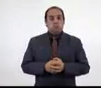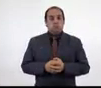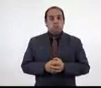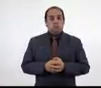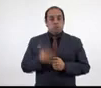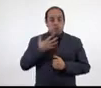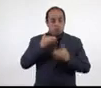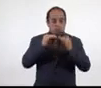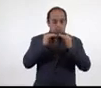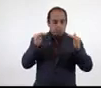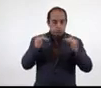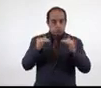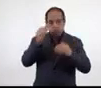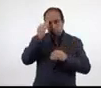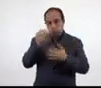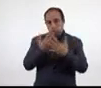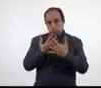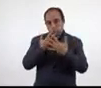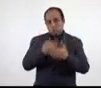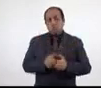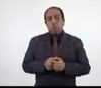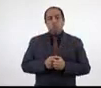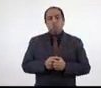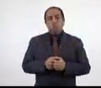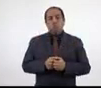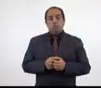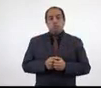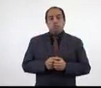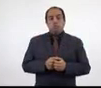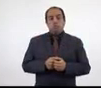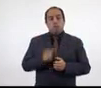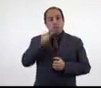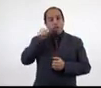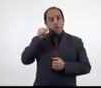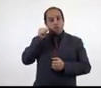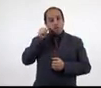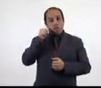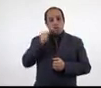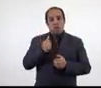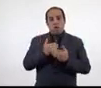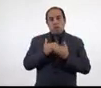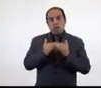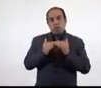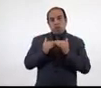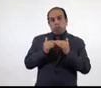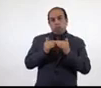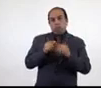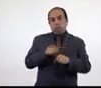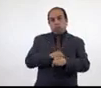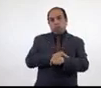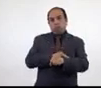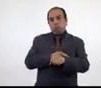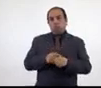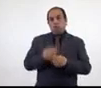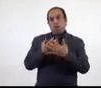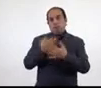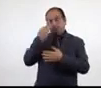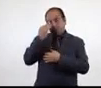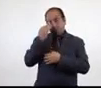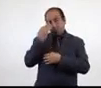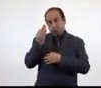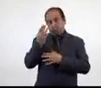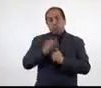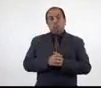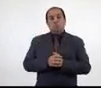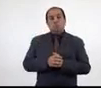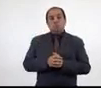está estable los tiempos de espera. Ayer fue un poquito más alto el tiempo de espera, pasó de 5 minutos en promedio de la semana 2 a 6